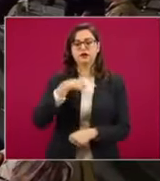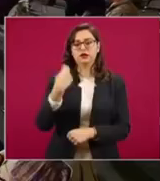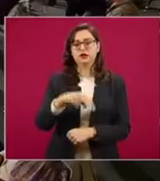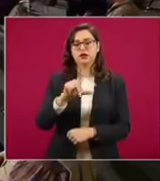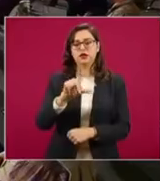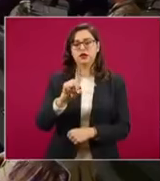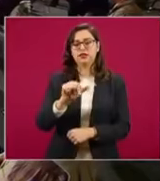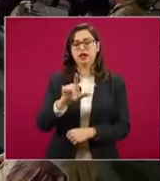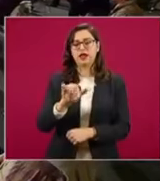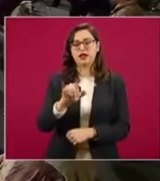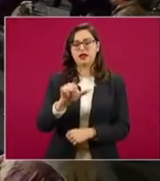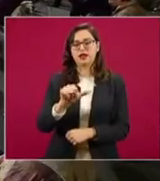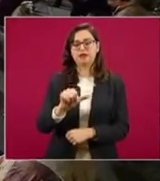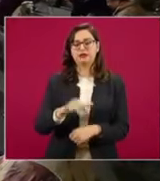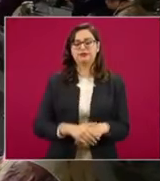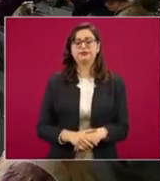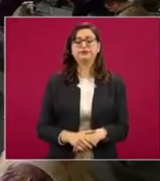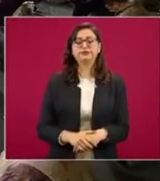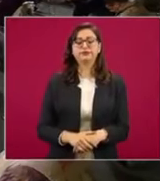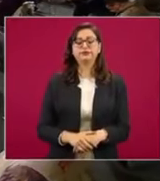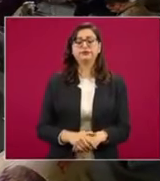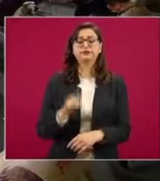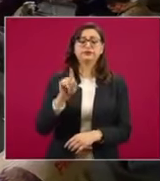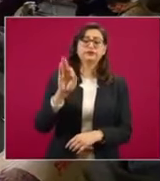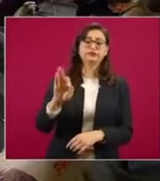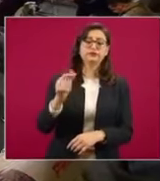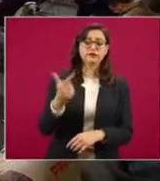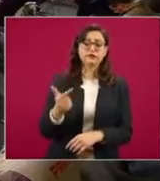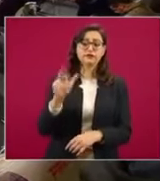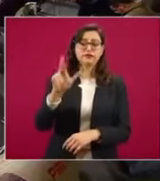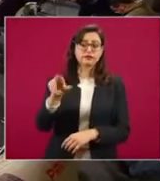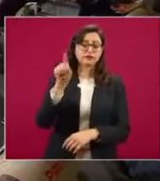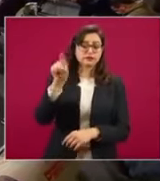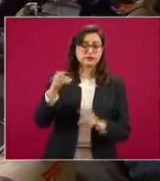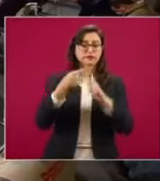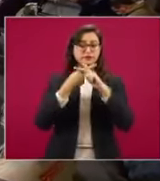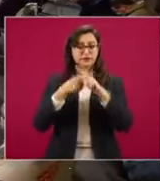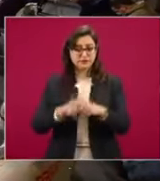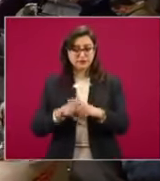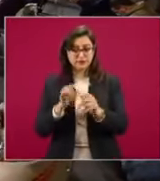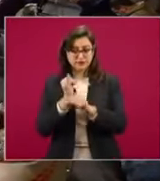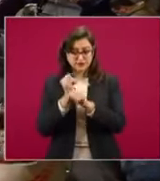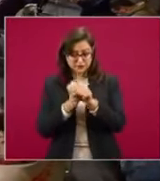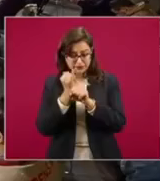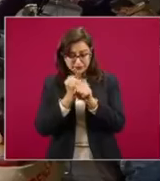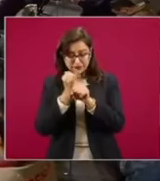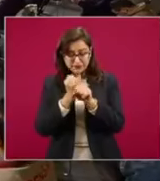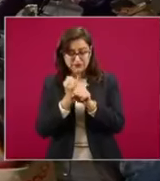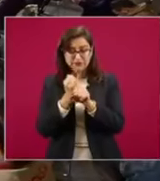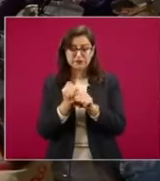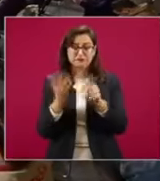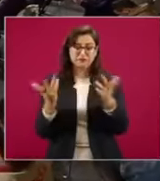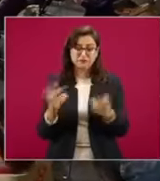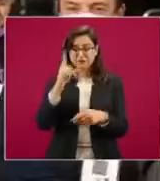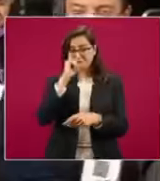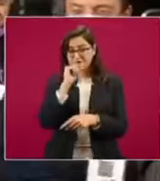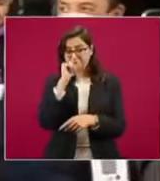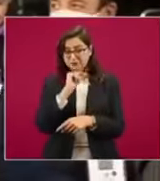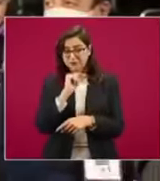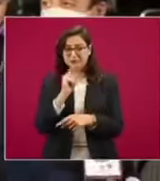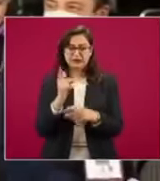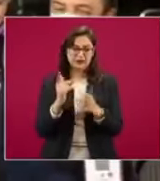días conocer la fiscalía general de la república hice una investigación por manejos irregulares eh por 400